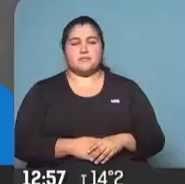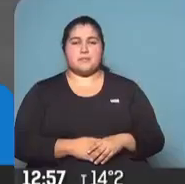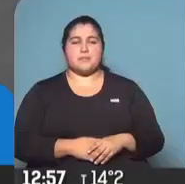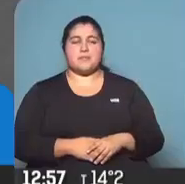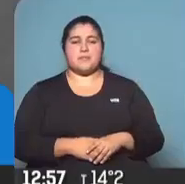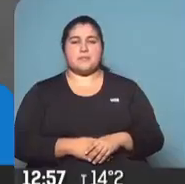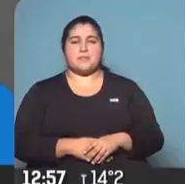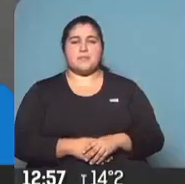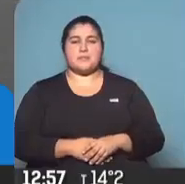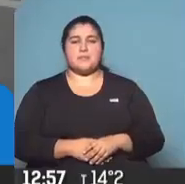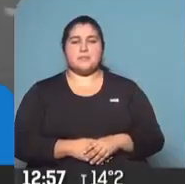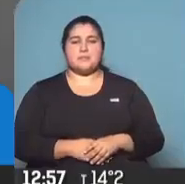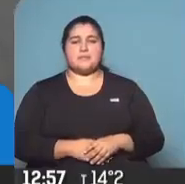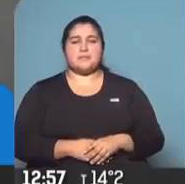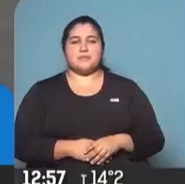y